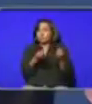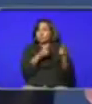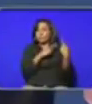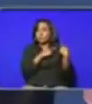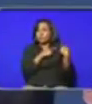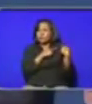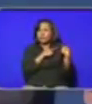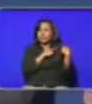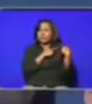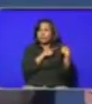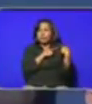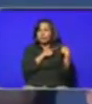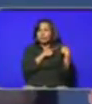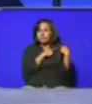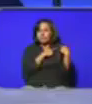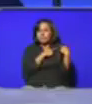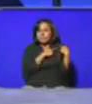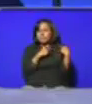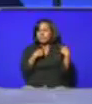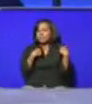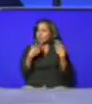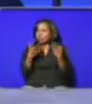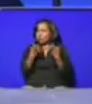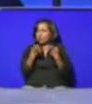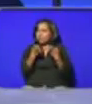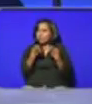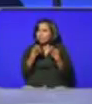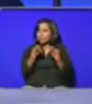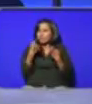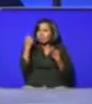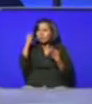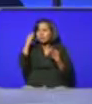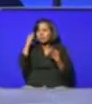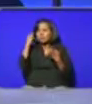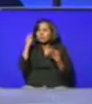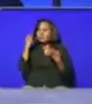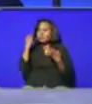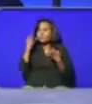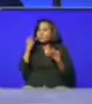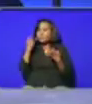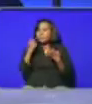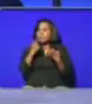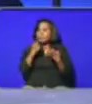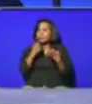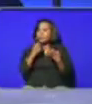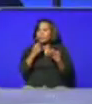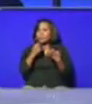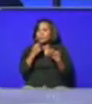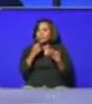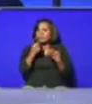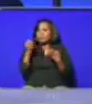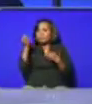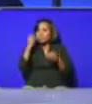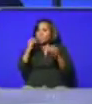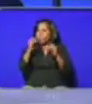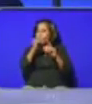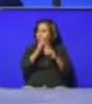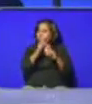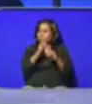Sí, yo quisiera opinar sobre esto en el siguiente sentido. Realmente, y sumando a lo que se ha